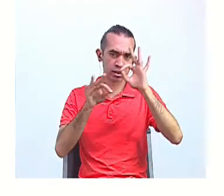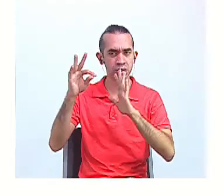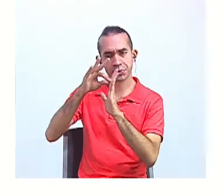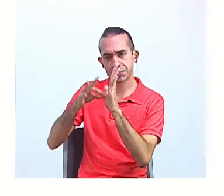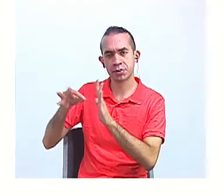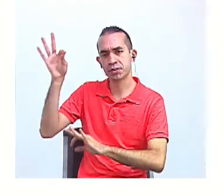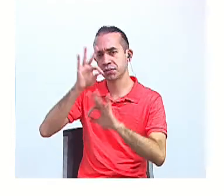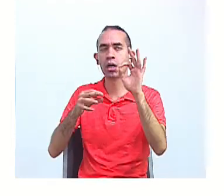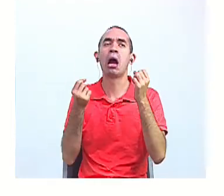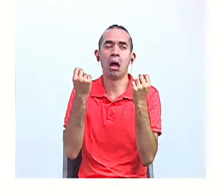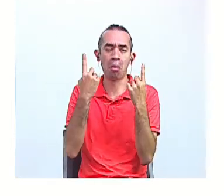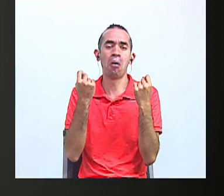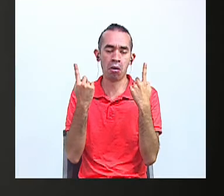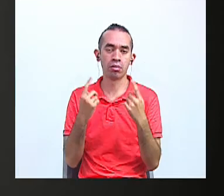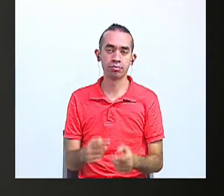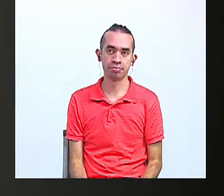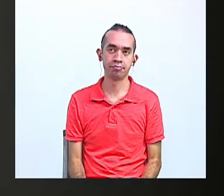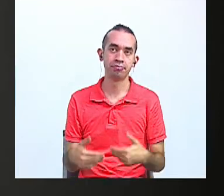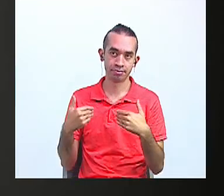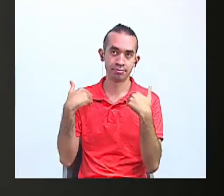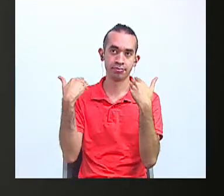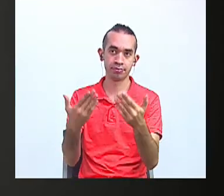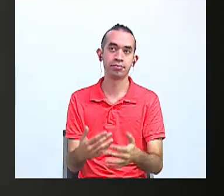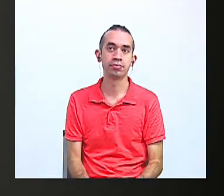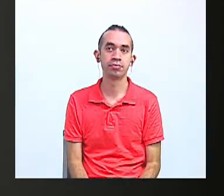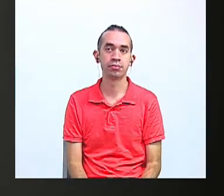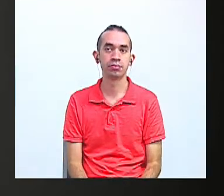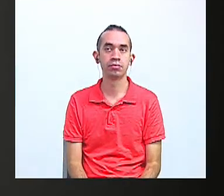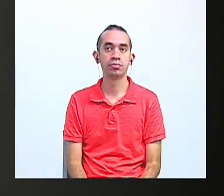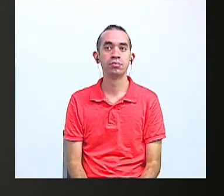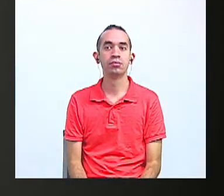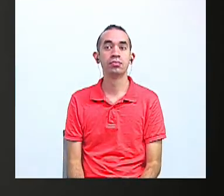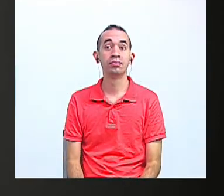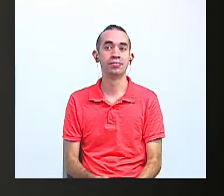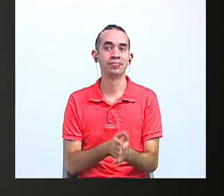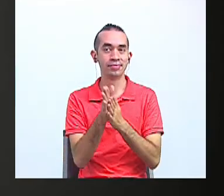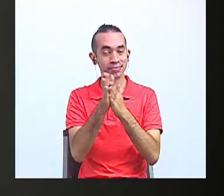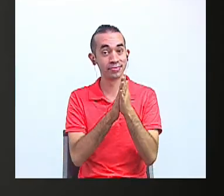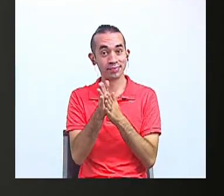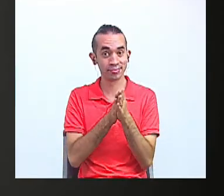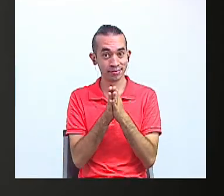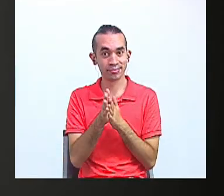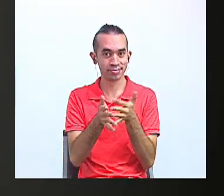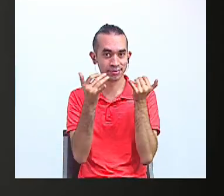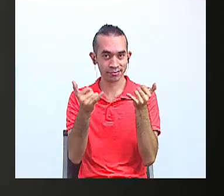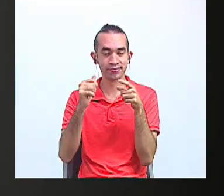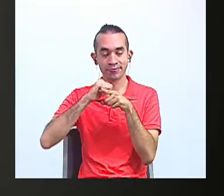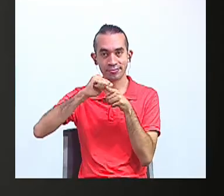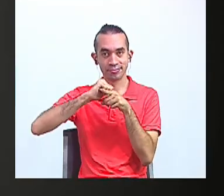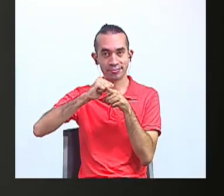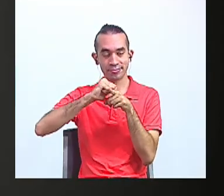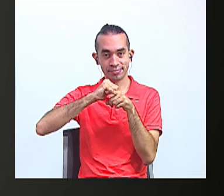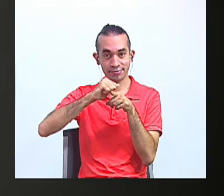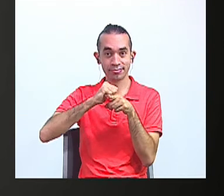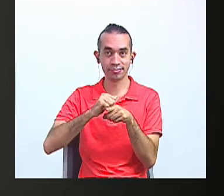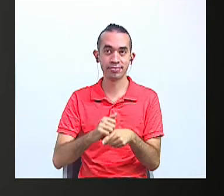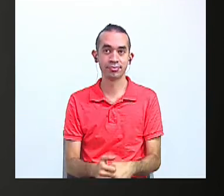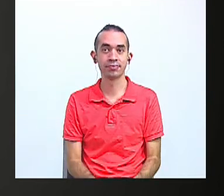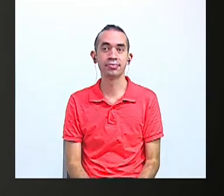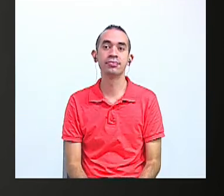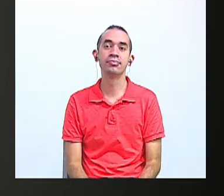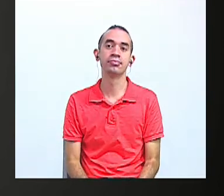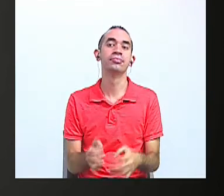fórmulas. Muy bien, vamos a continuar. Es momento de realizar un repaso.